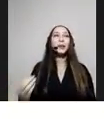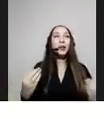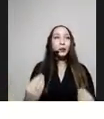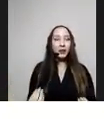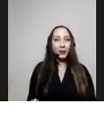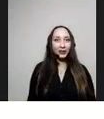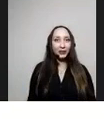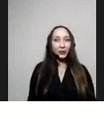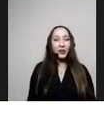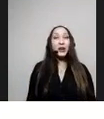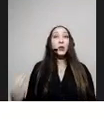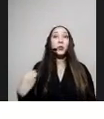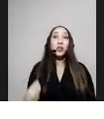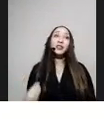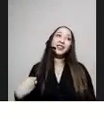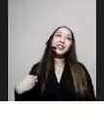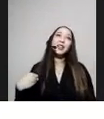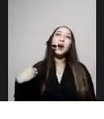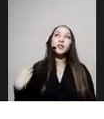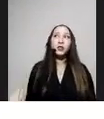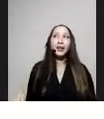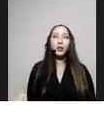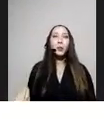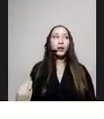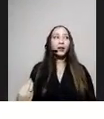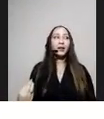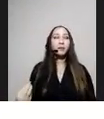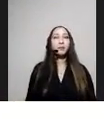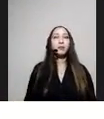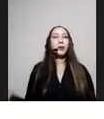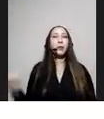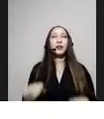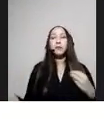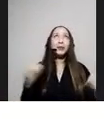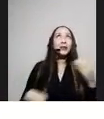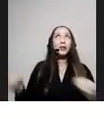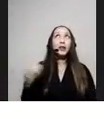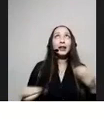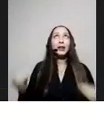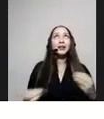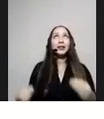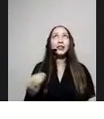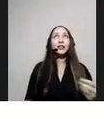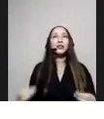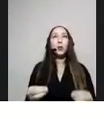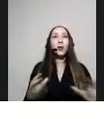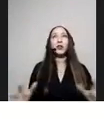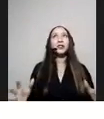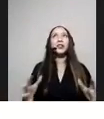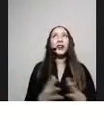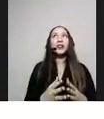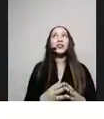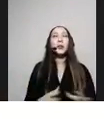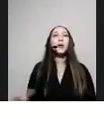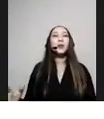concentrarme en mi respiración. Muchas veces tendemos a frustrarnos porque me vienen mil pensamientos a la cabeza y no puedo, siento